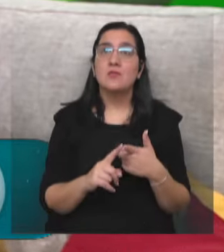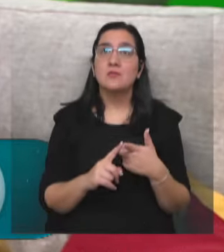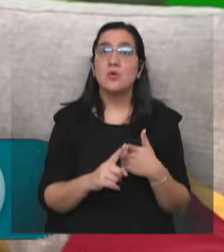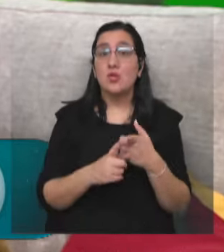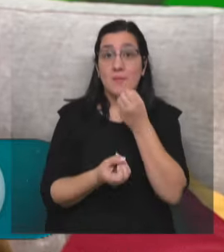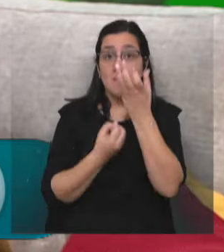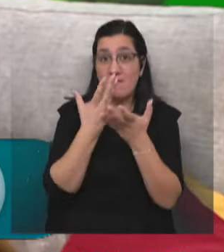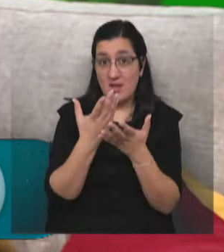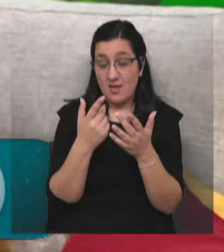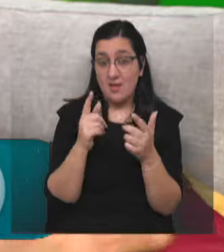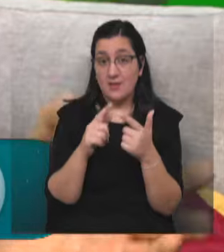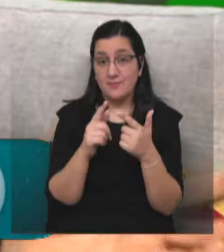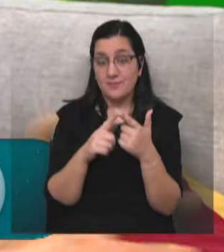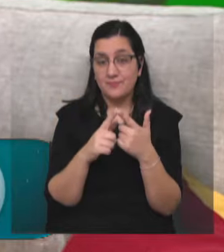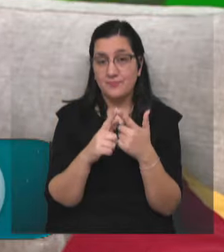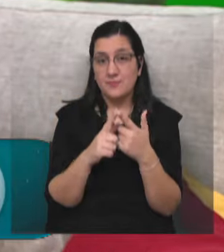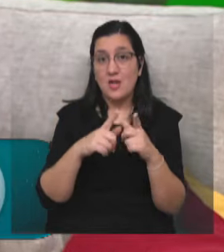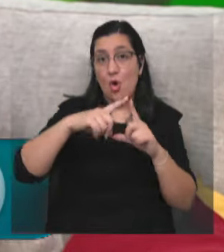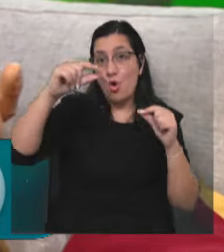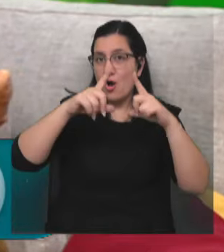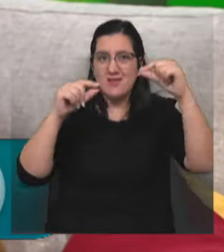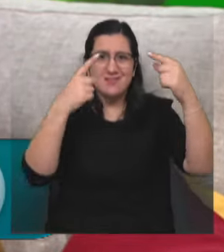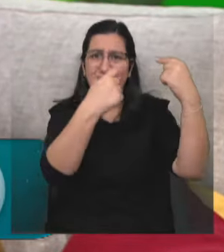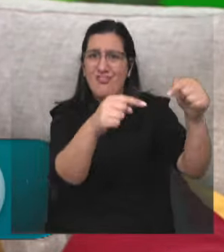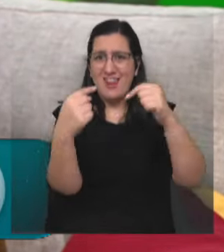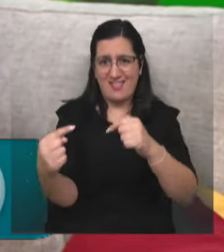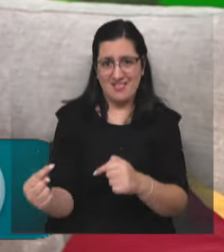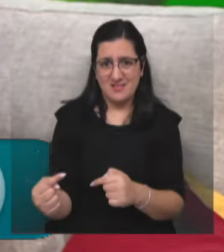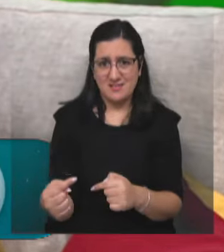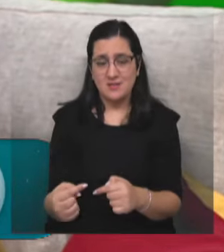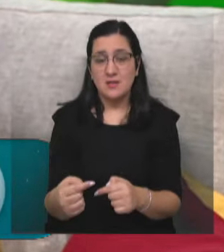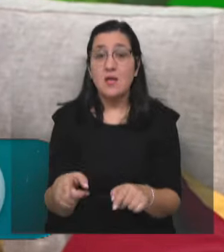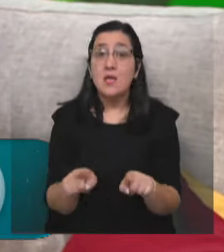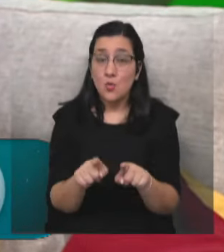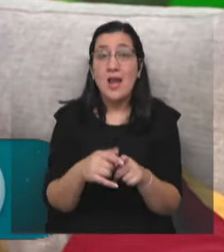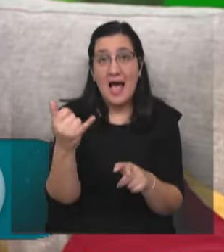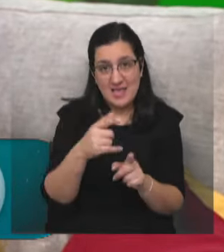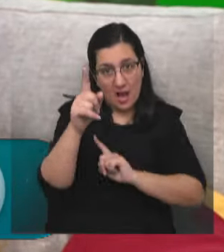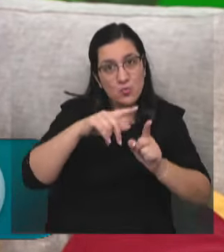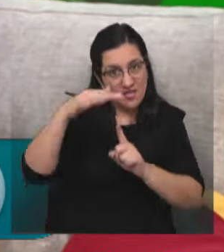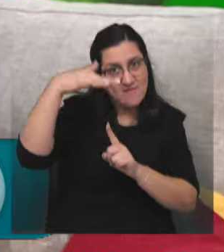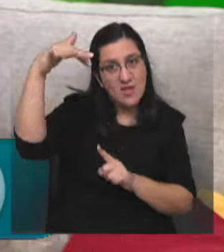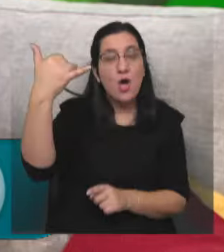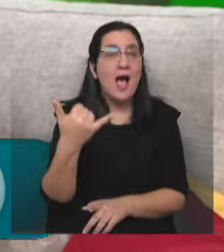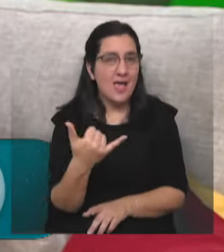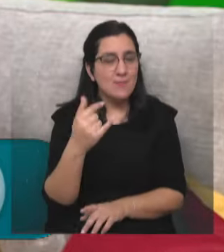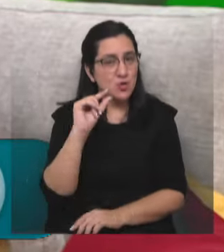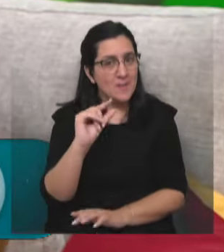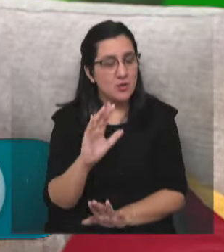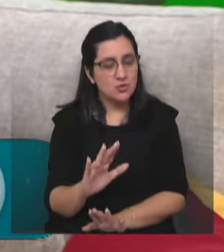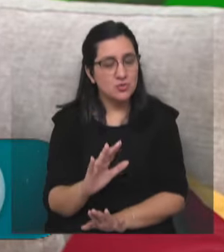la primavera, hacemos hortalizas de todo tipo. Igual hay hortalizas de invierno que también hacemos, ¿no?